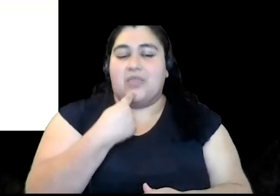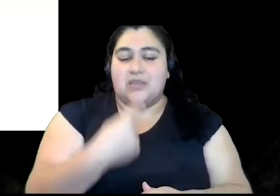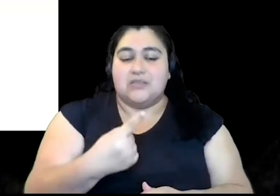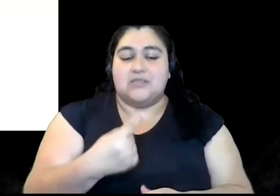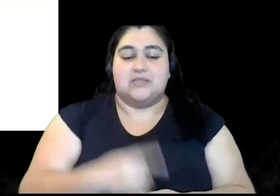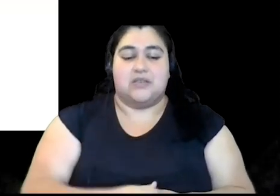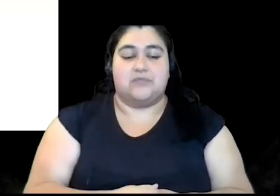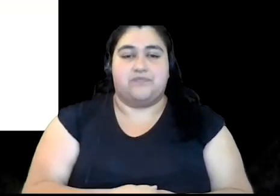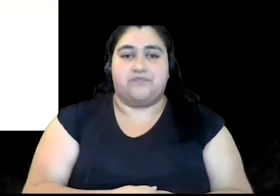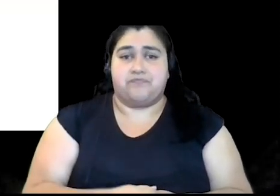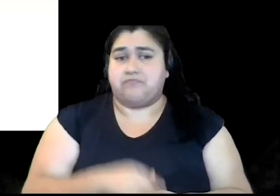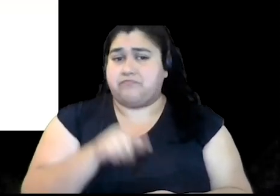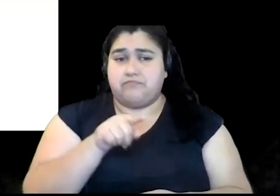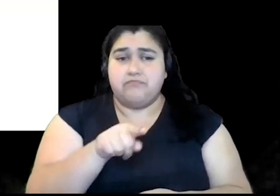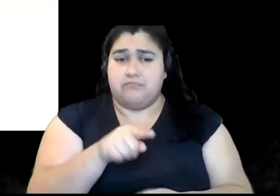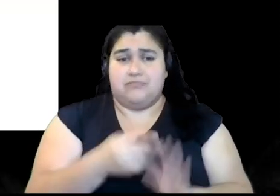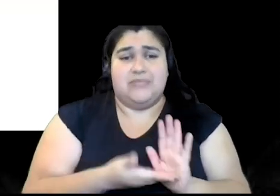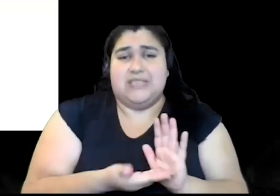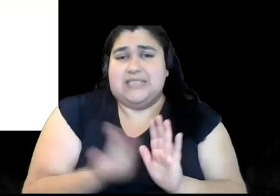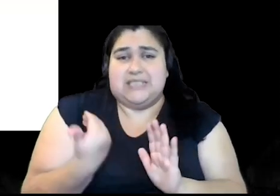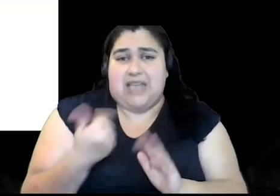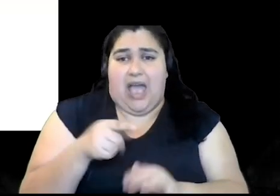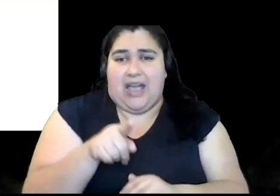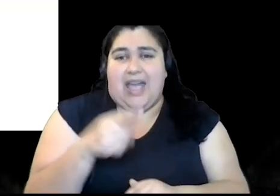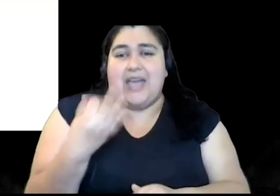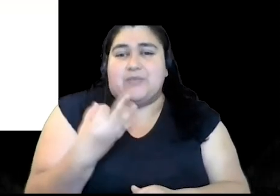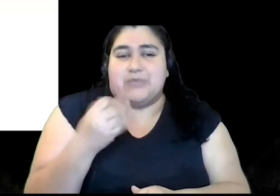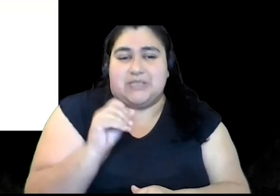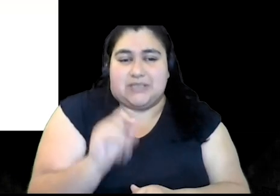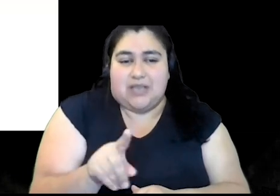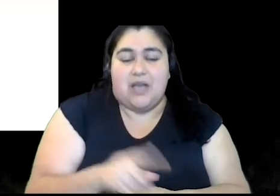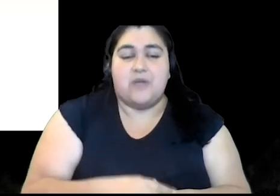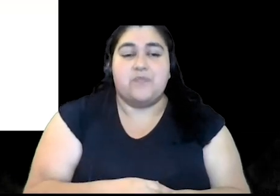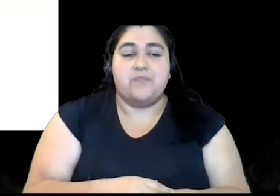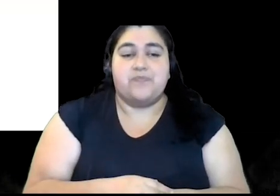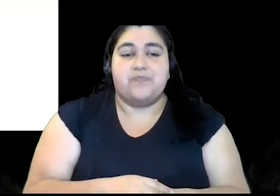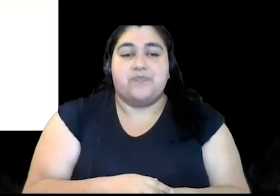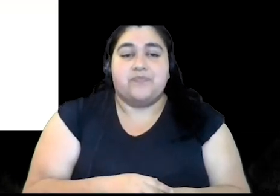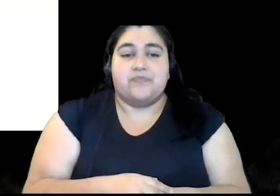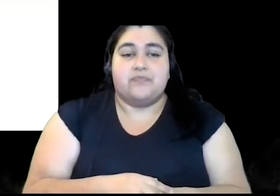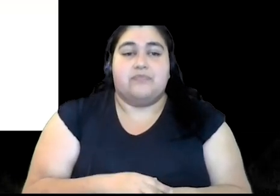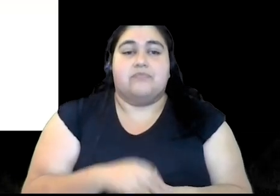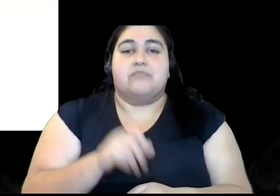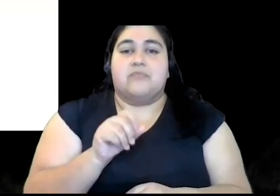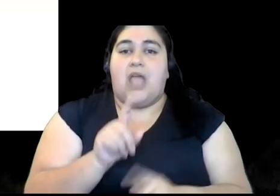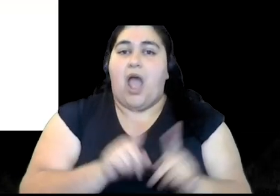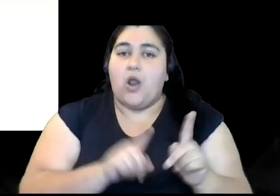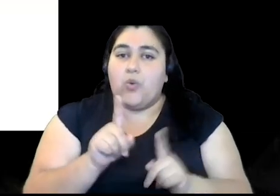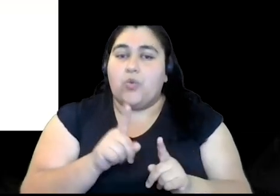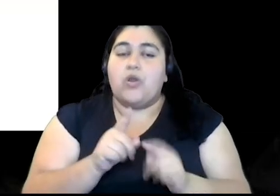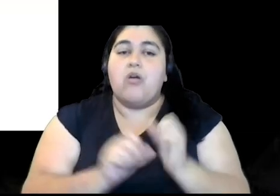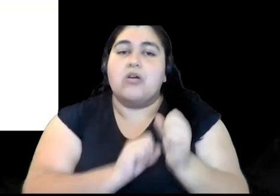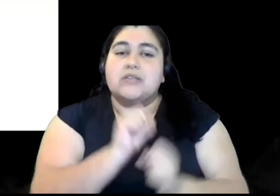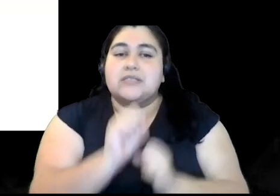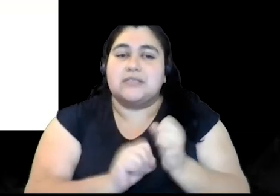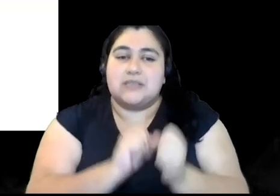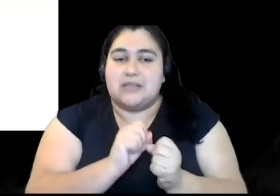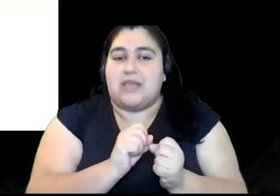expresamente excluye de la exención del artículo 26H a las rentas